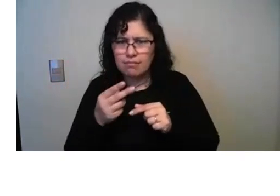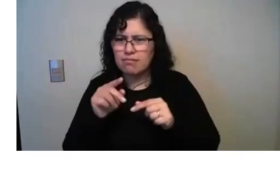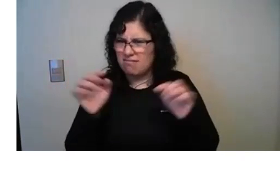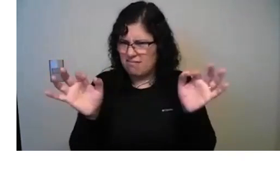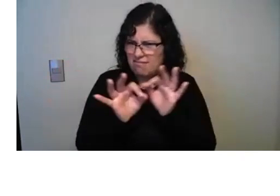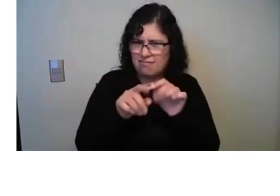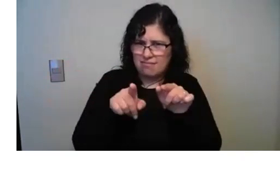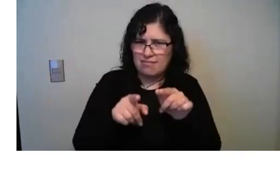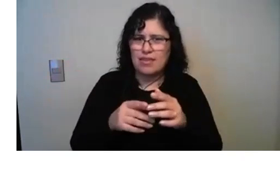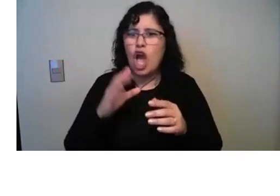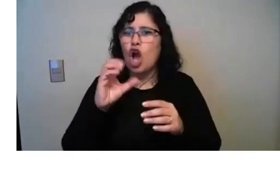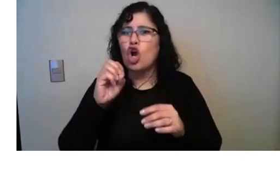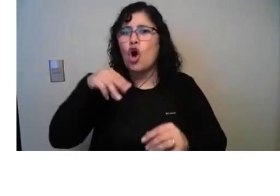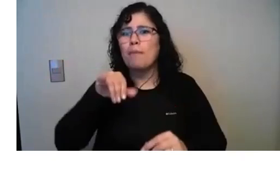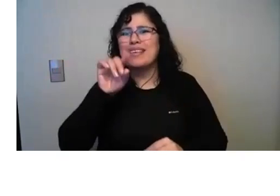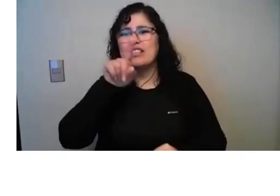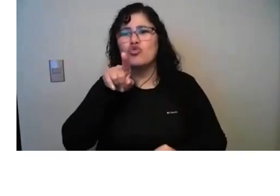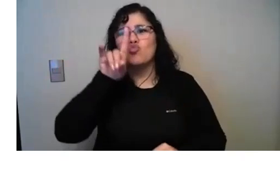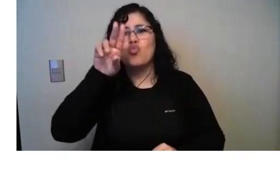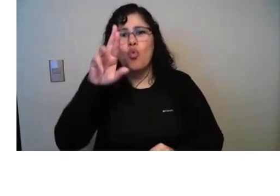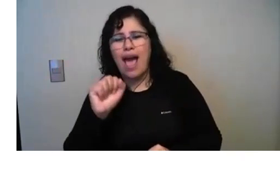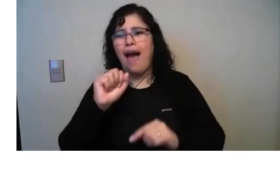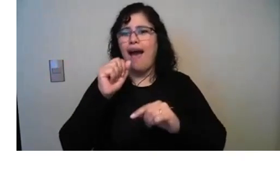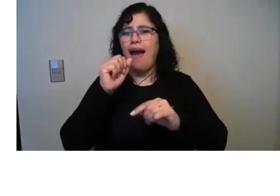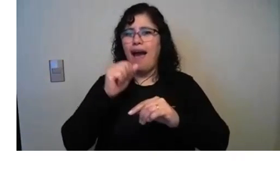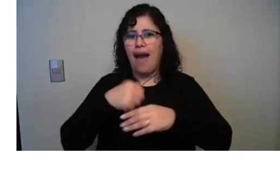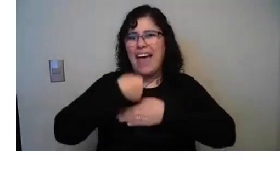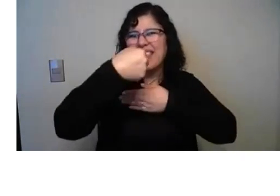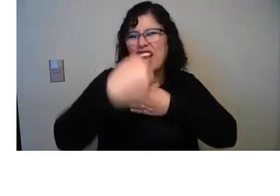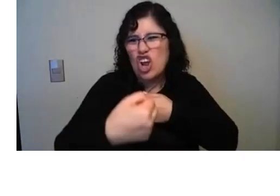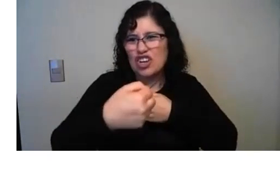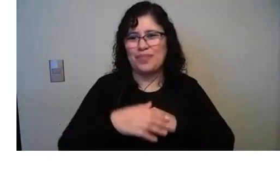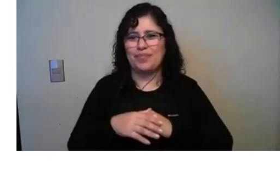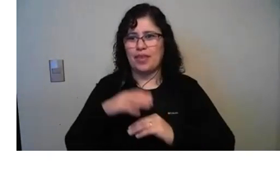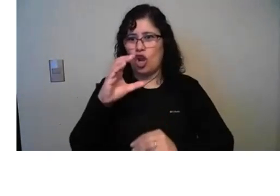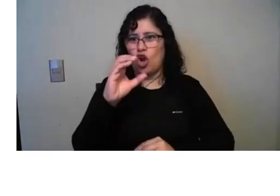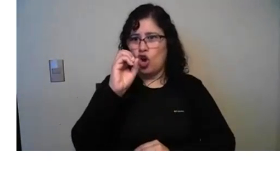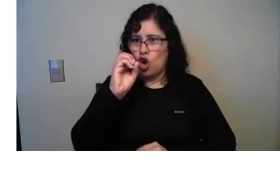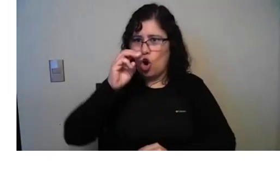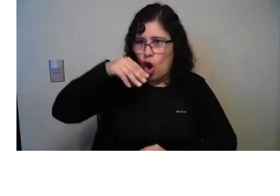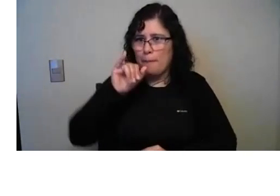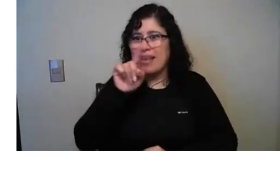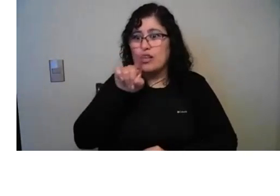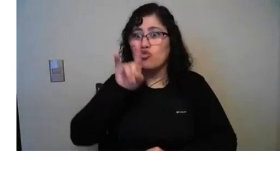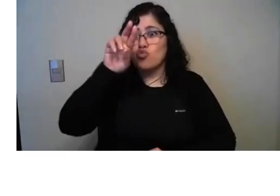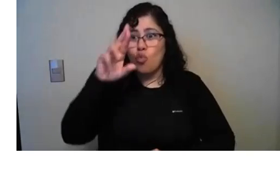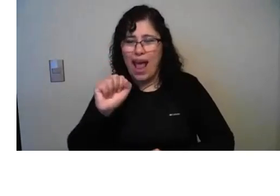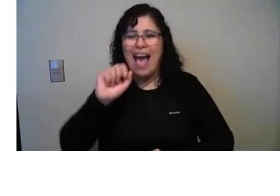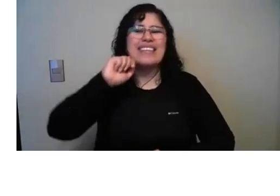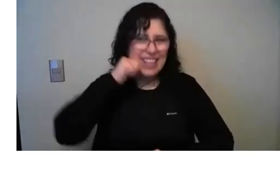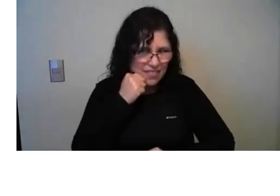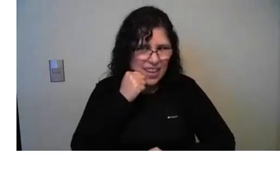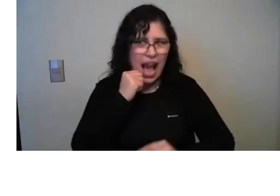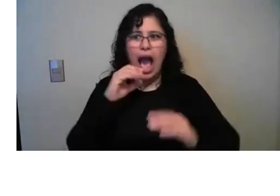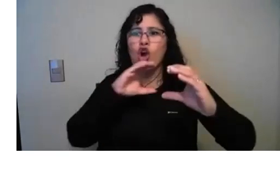se llama comisura anterior. Cualquier elemento que se llame comisura significa que está comunicando un lado con otro, lado derecho con